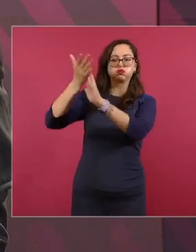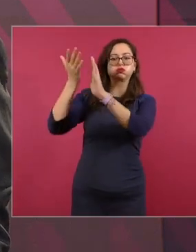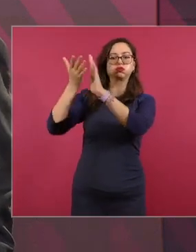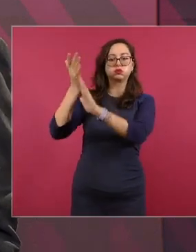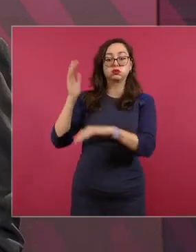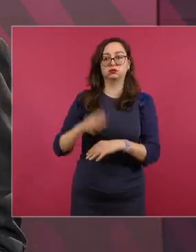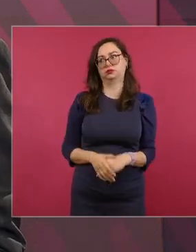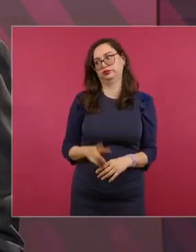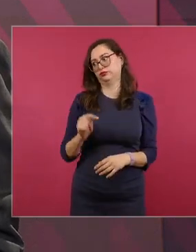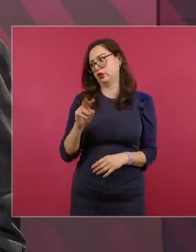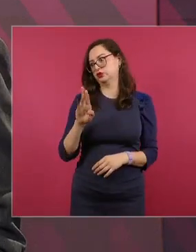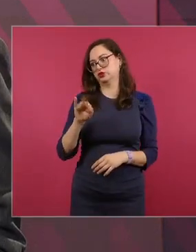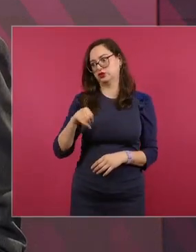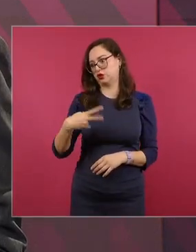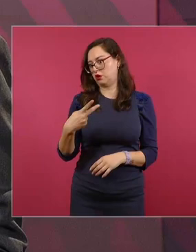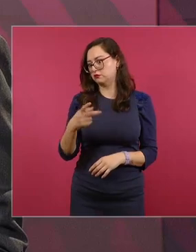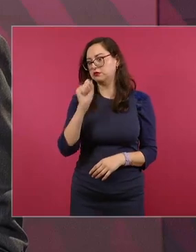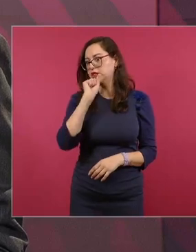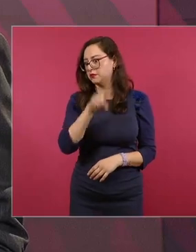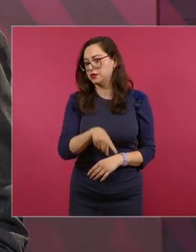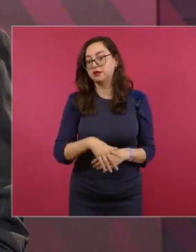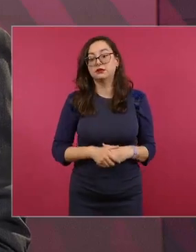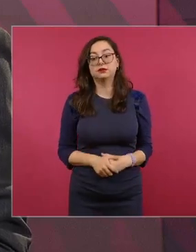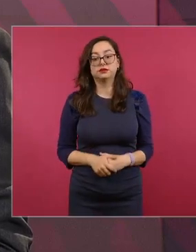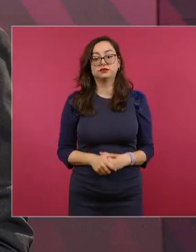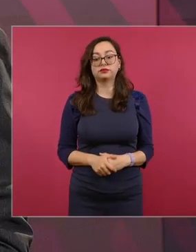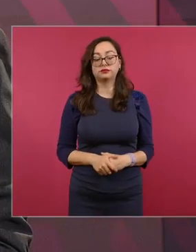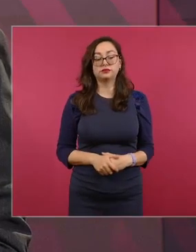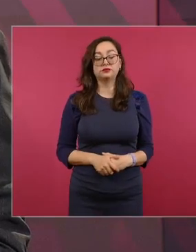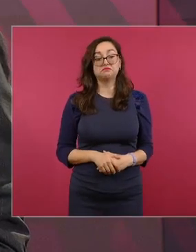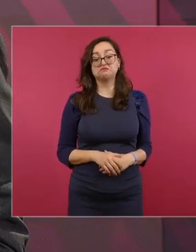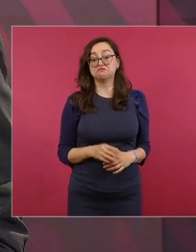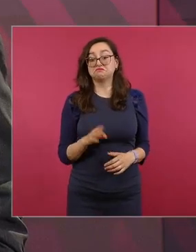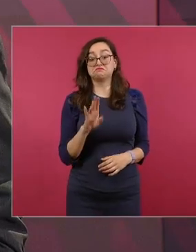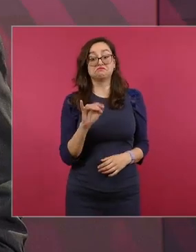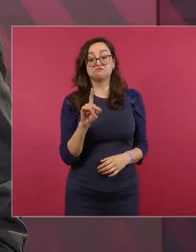desde luego Trump, y el único que no ha hecho